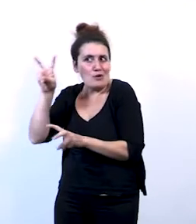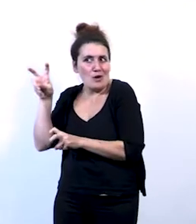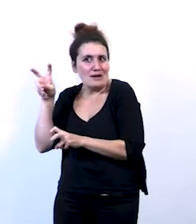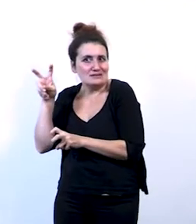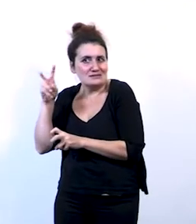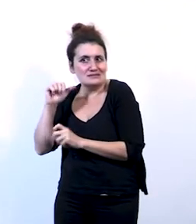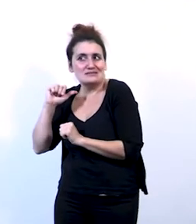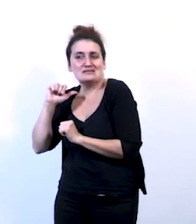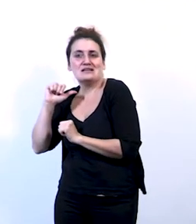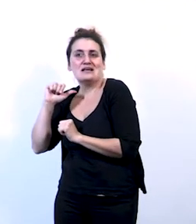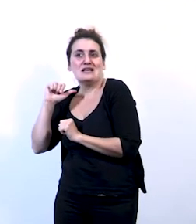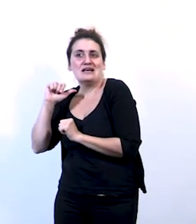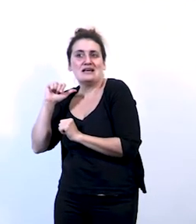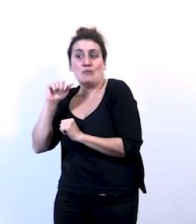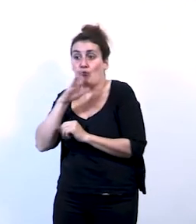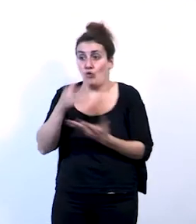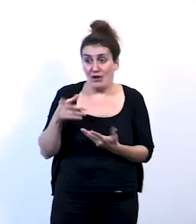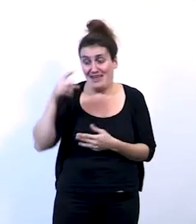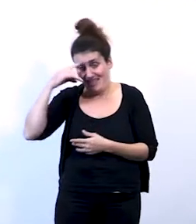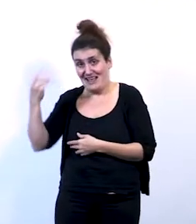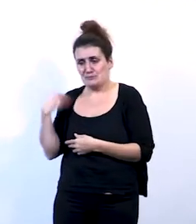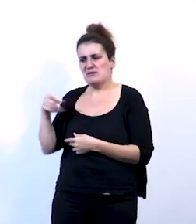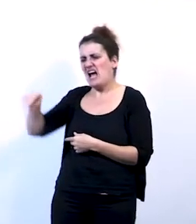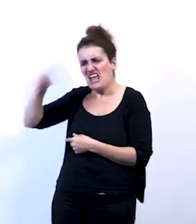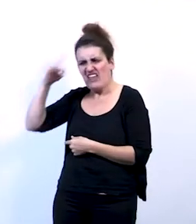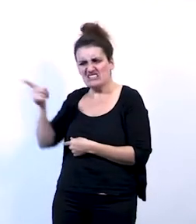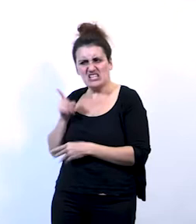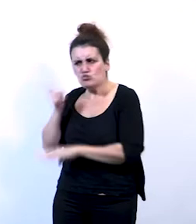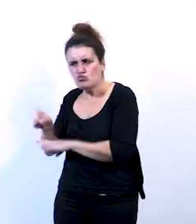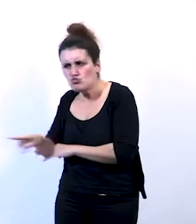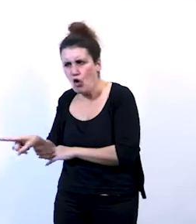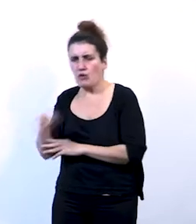atacar y decir, esas ideas no son nuestras. Entonces se hace la tarea más